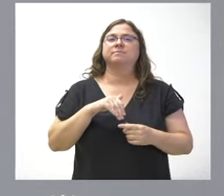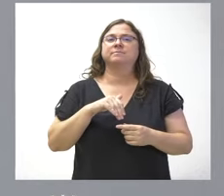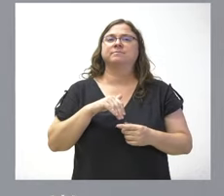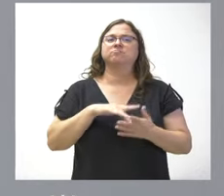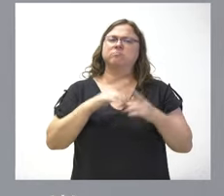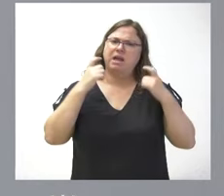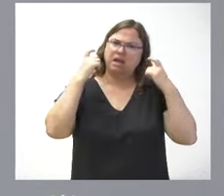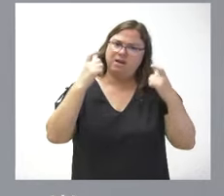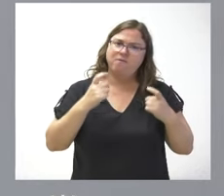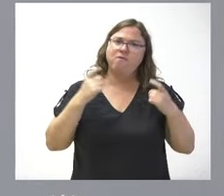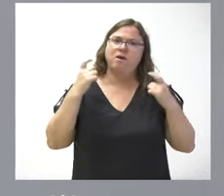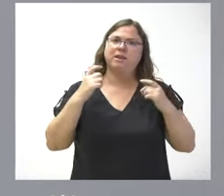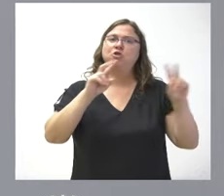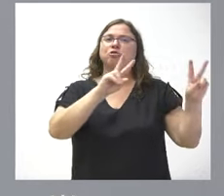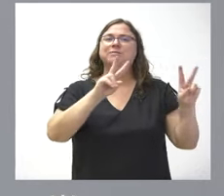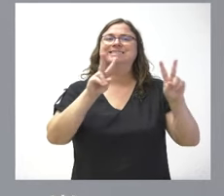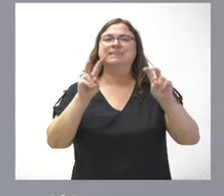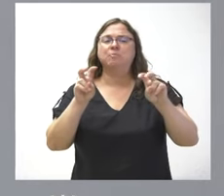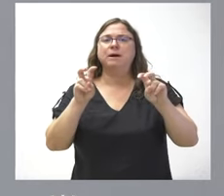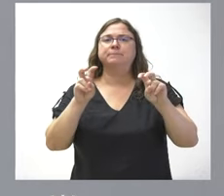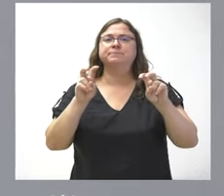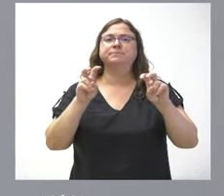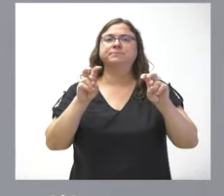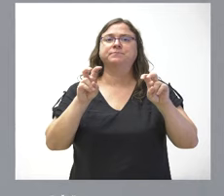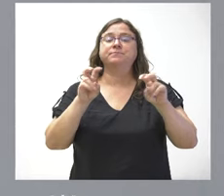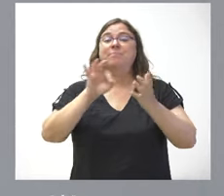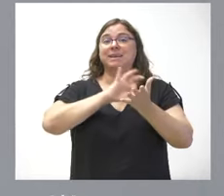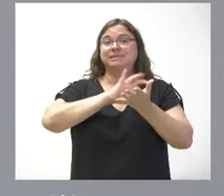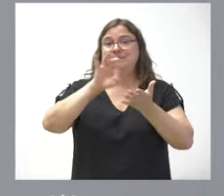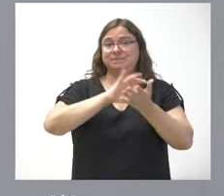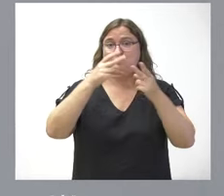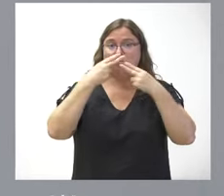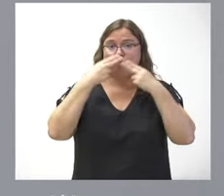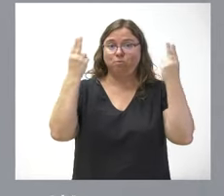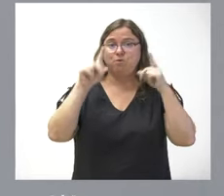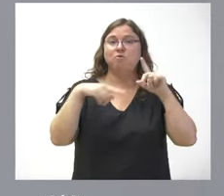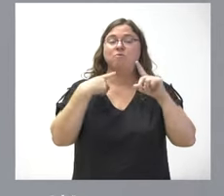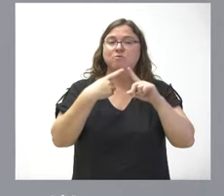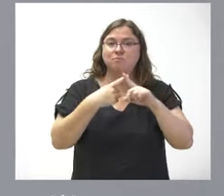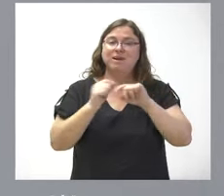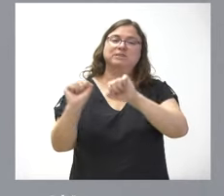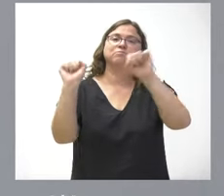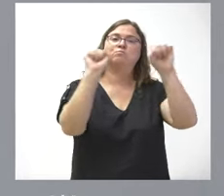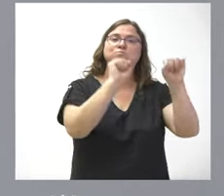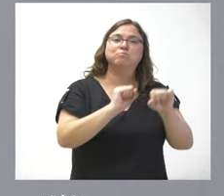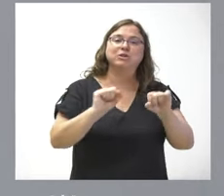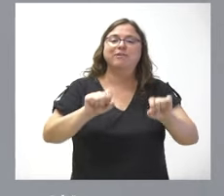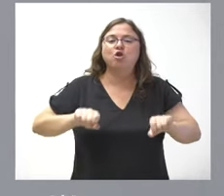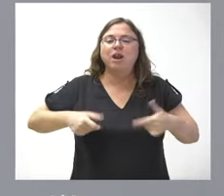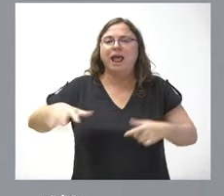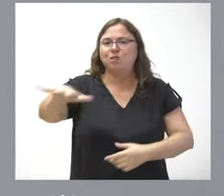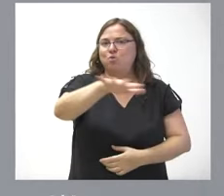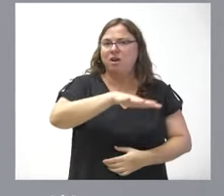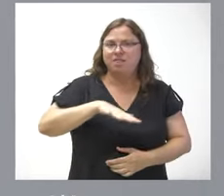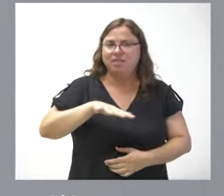esfuerzo en el tema de los servicios públicos y en el tema también de la protección de la naturaleza y En